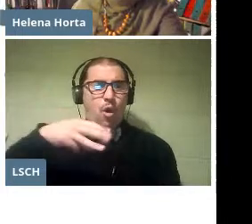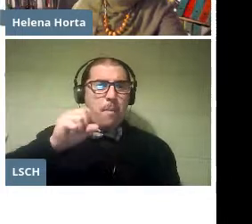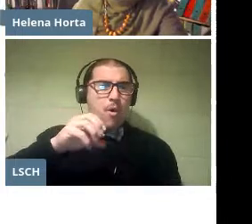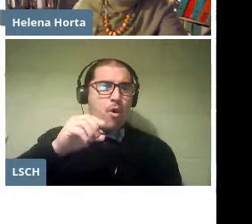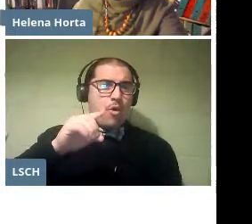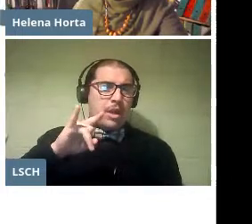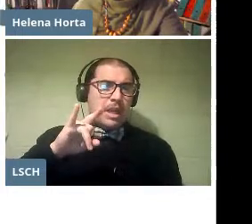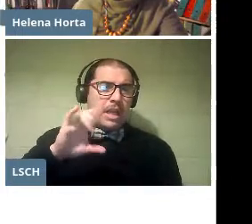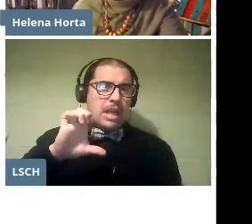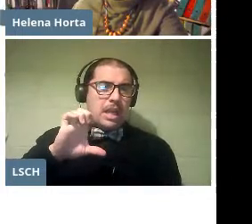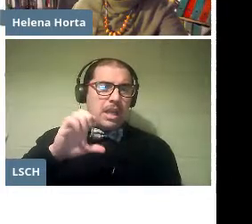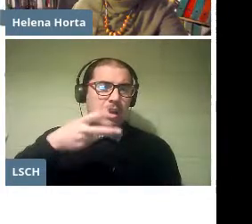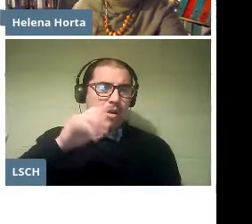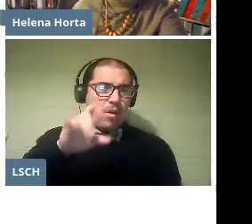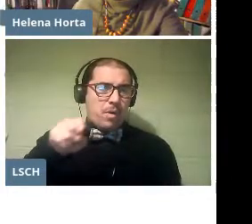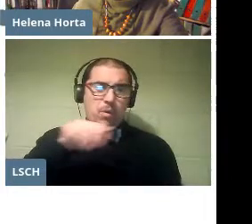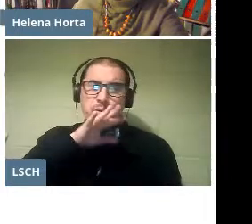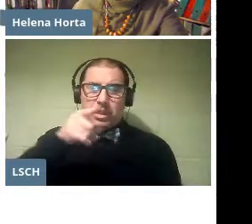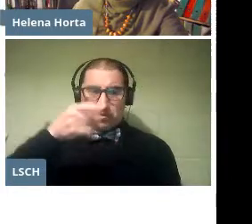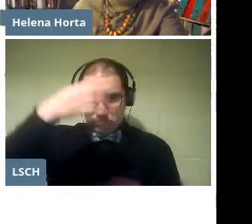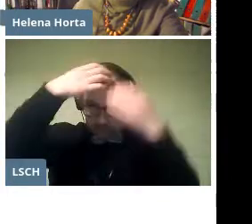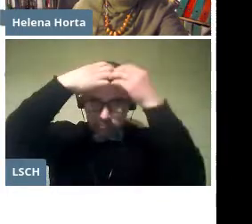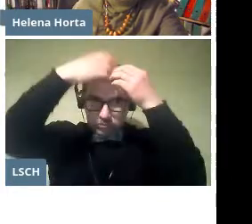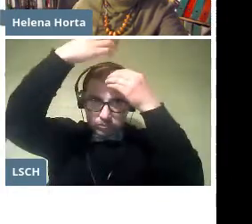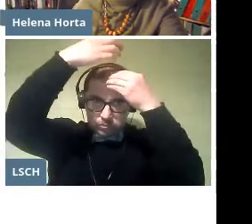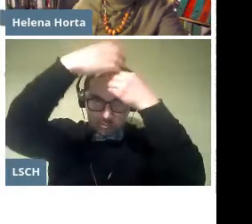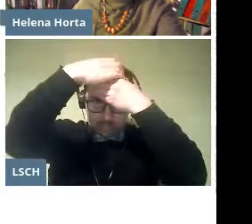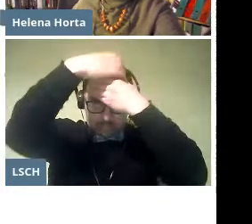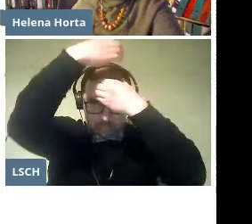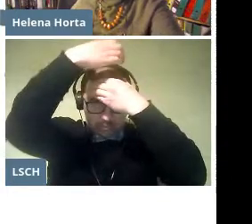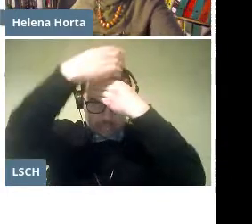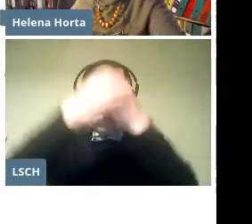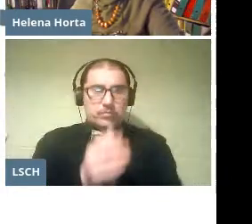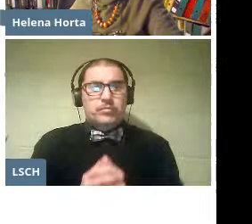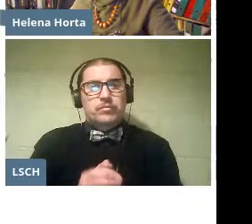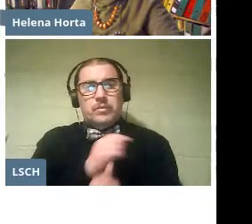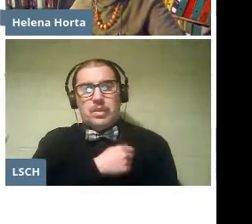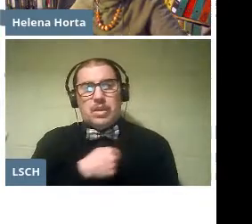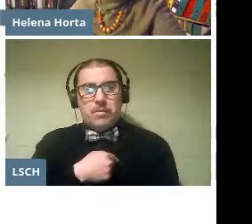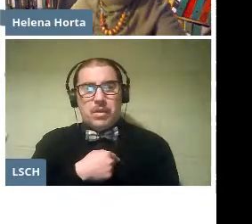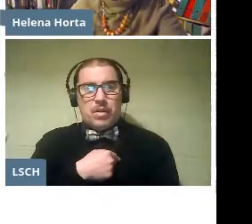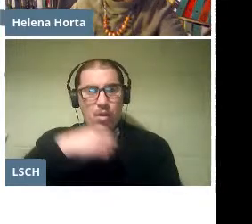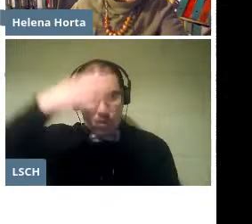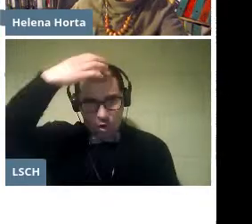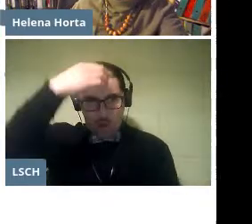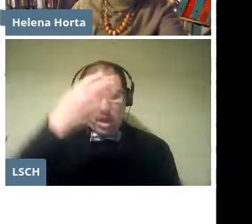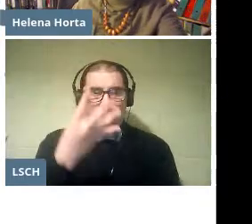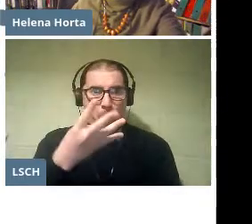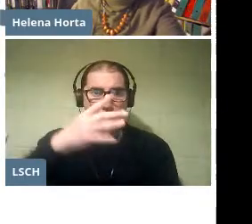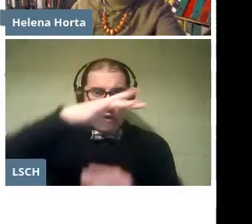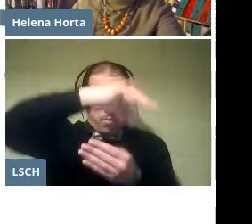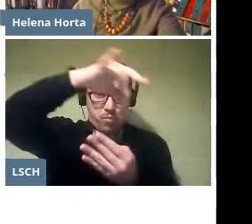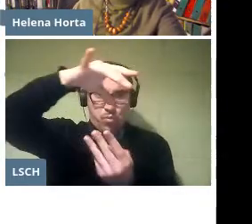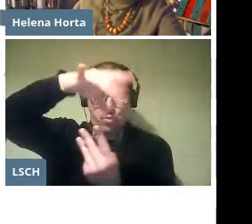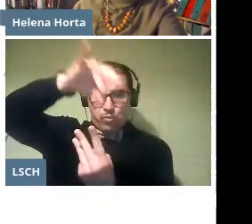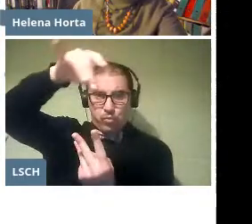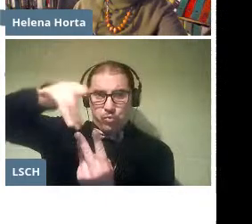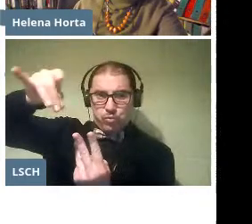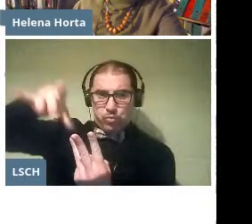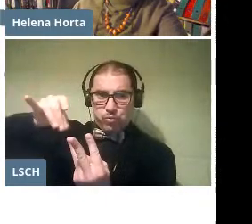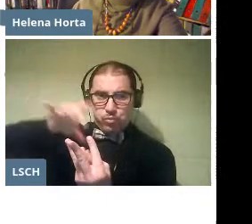interior, usaba este tocado denominado gorro de 4 puntas, en una